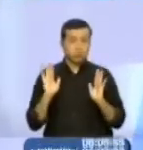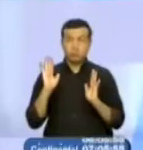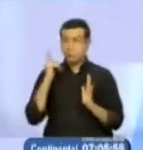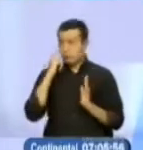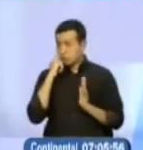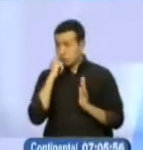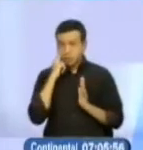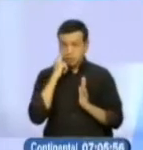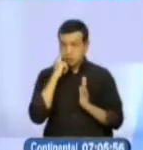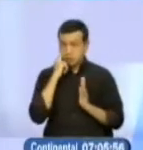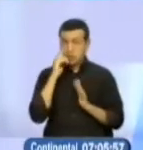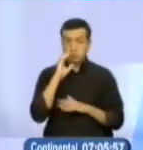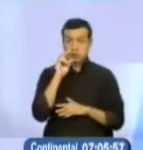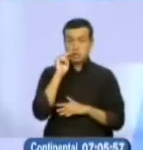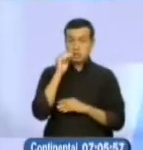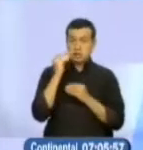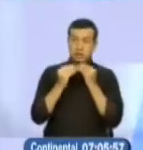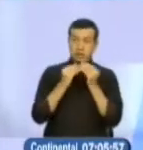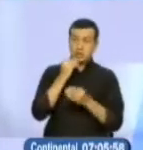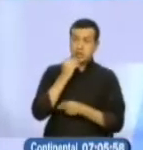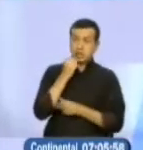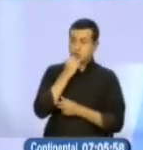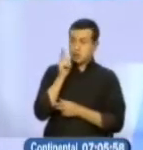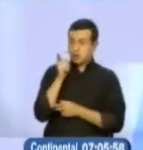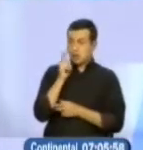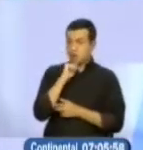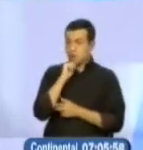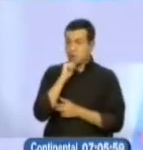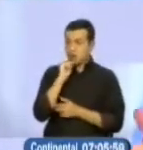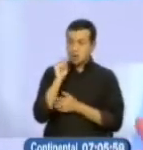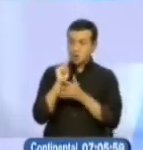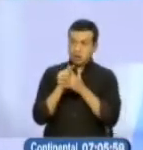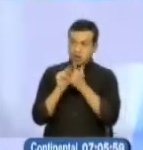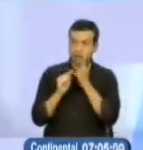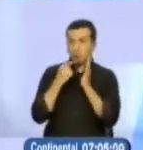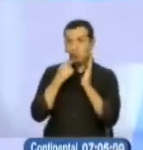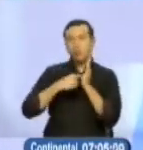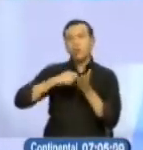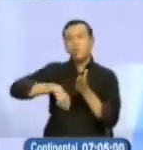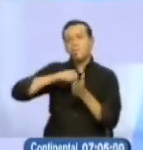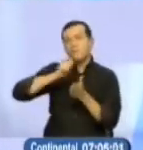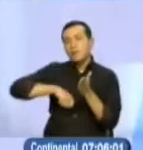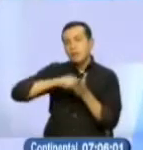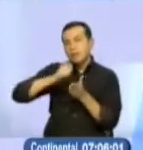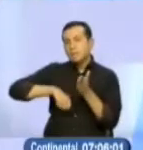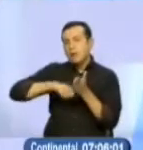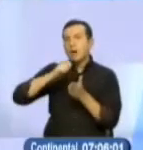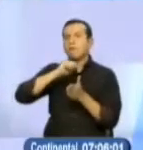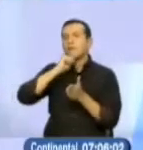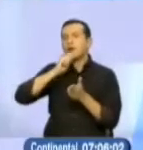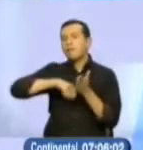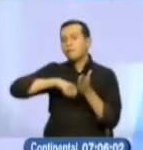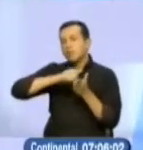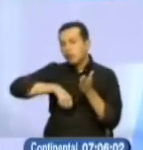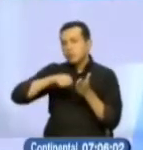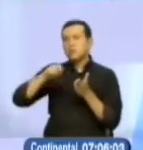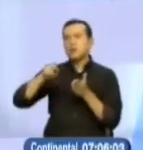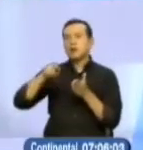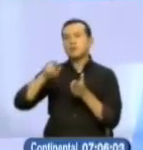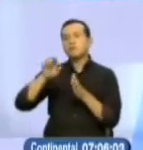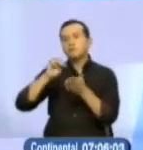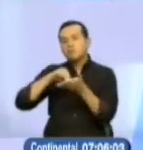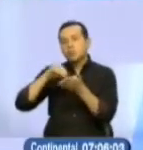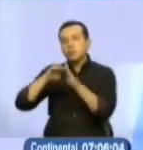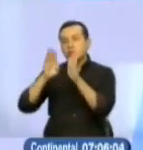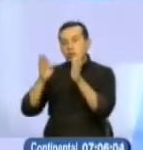está obligado a proceder a un recuento porque faltan algunos elementos por ejemplo firmas de algunos miembros de la mesa por lo tanto